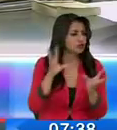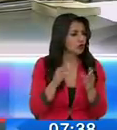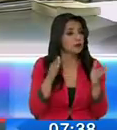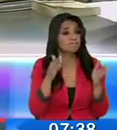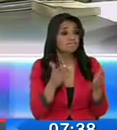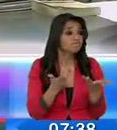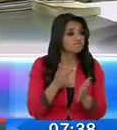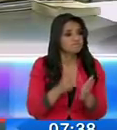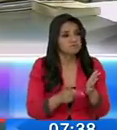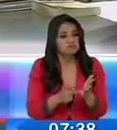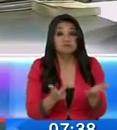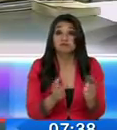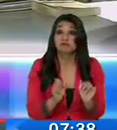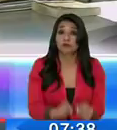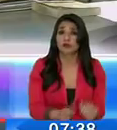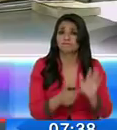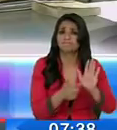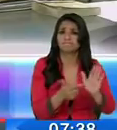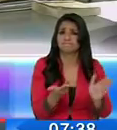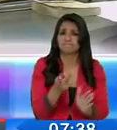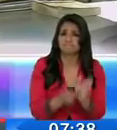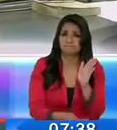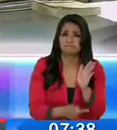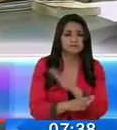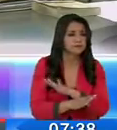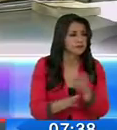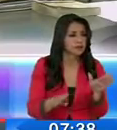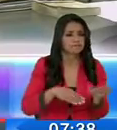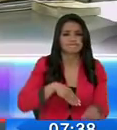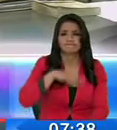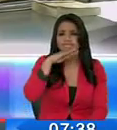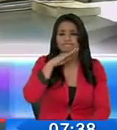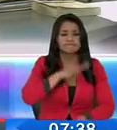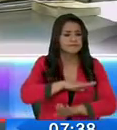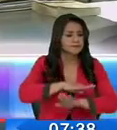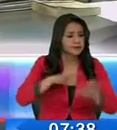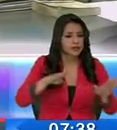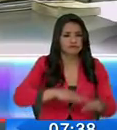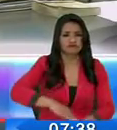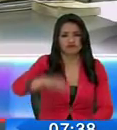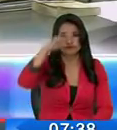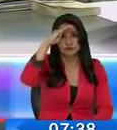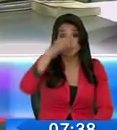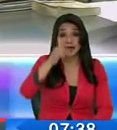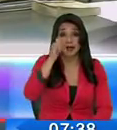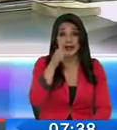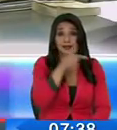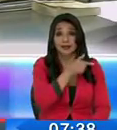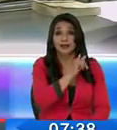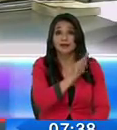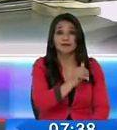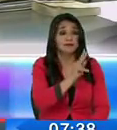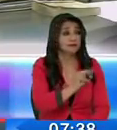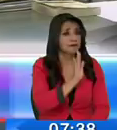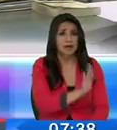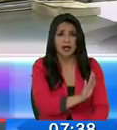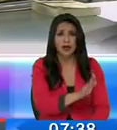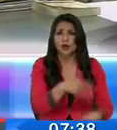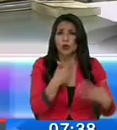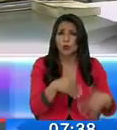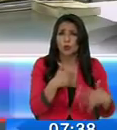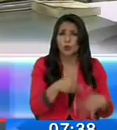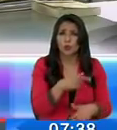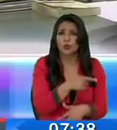atentos, porque ya estamos rebasando los límites. Lo de ayer con el caso Espinel es un punto en